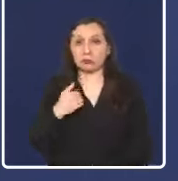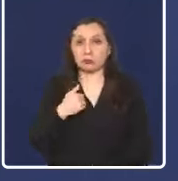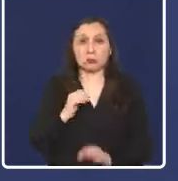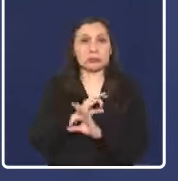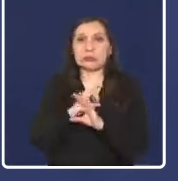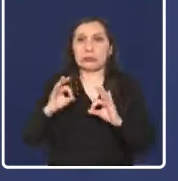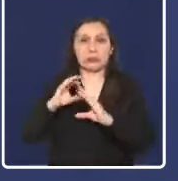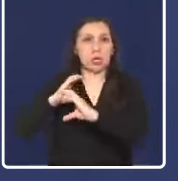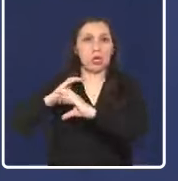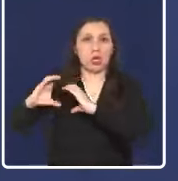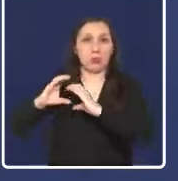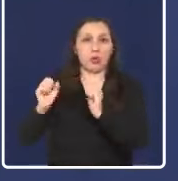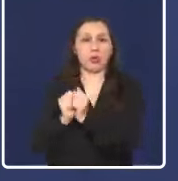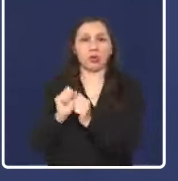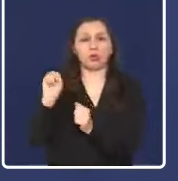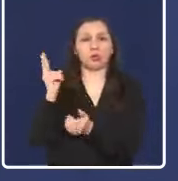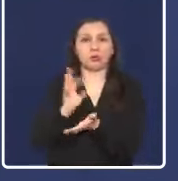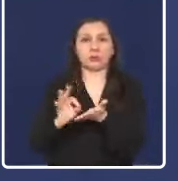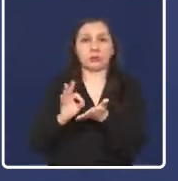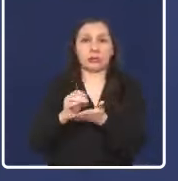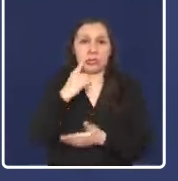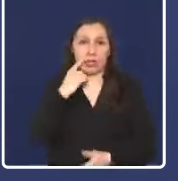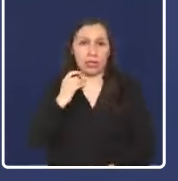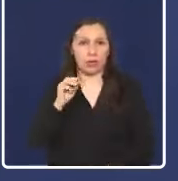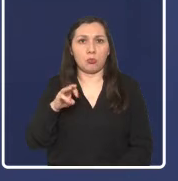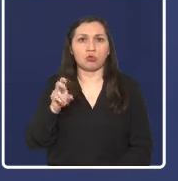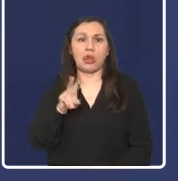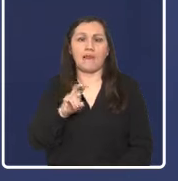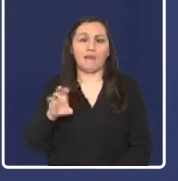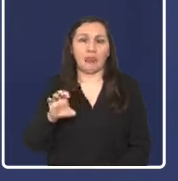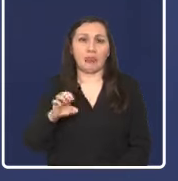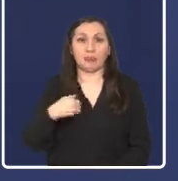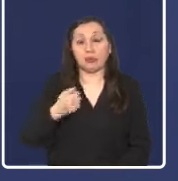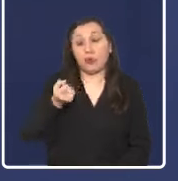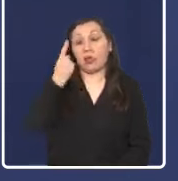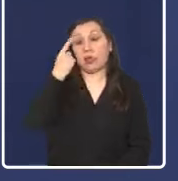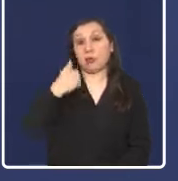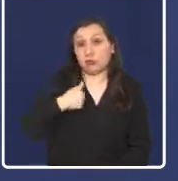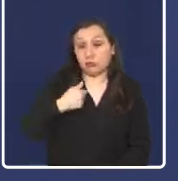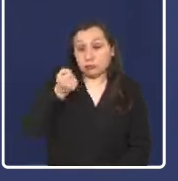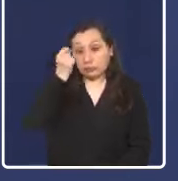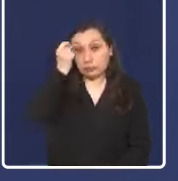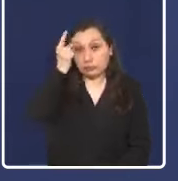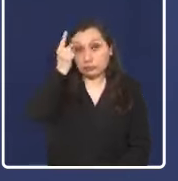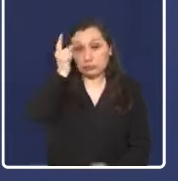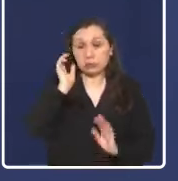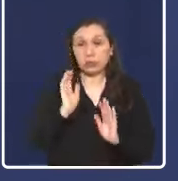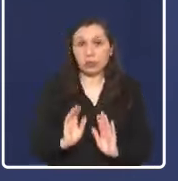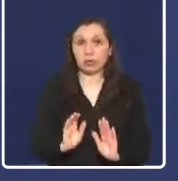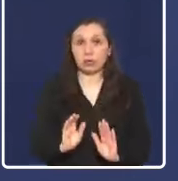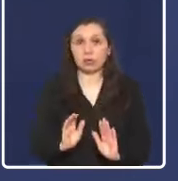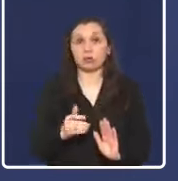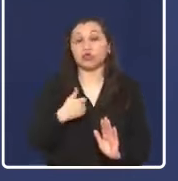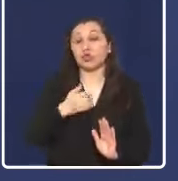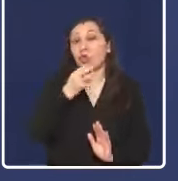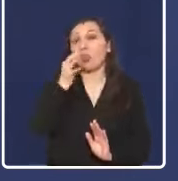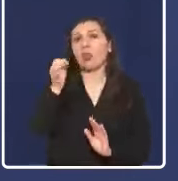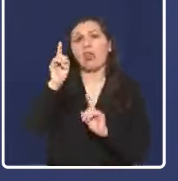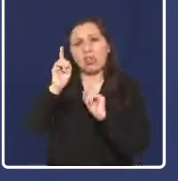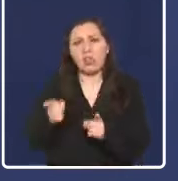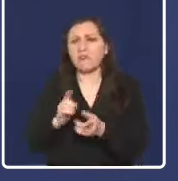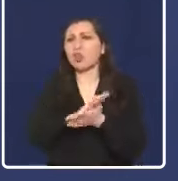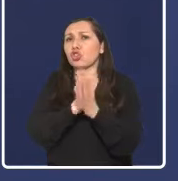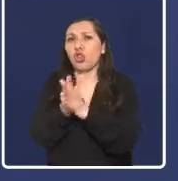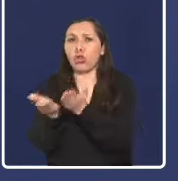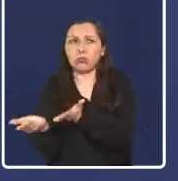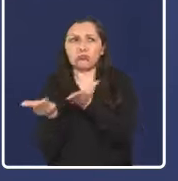tengo ninguna comunicación con el subsecretario Monsalve. Porque además entiendo, lo que entiendo es que yo le dije tiene que poner